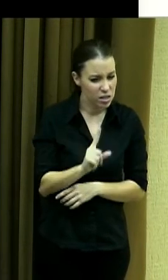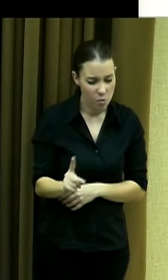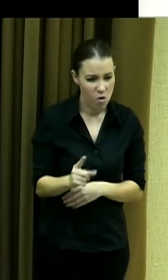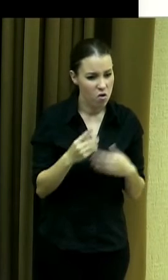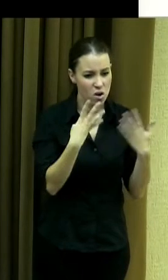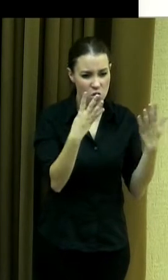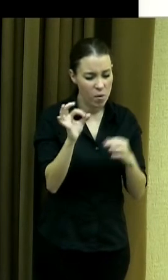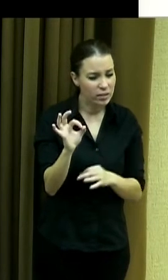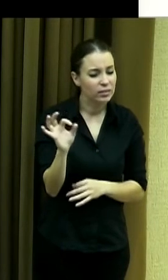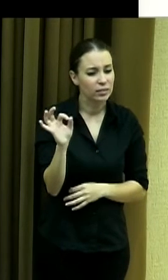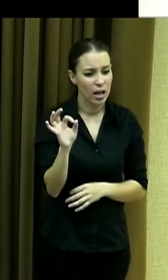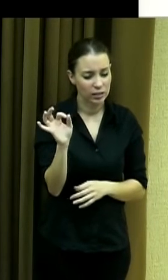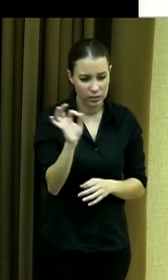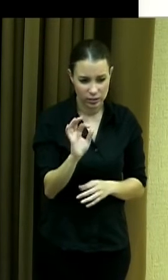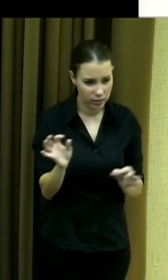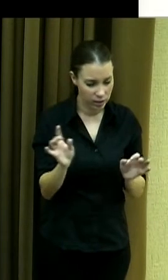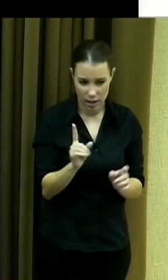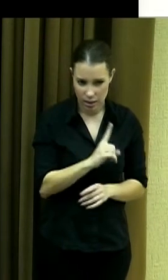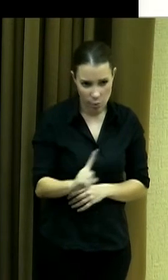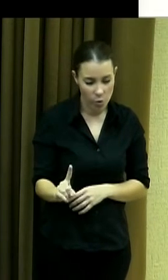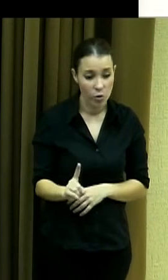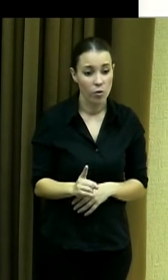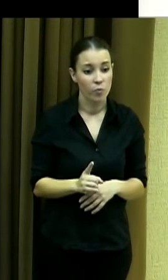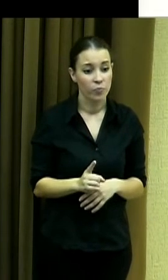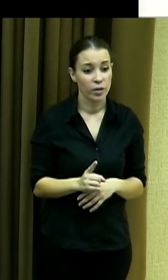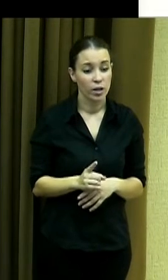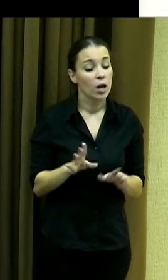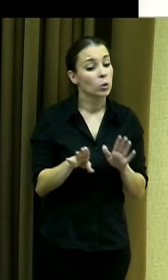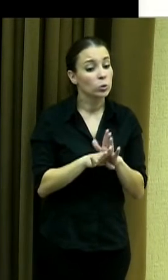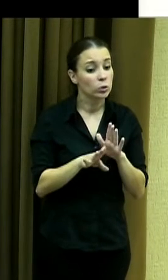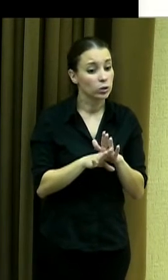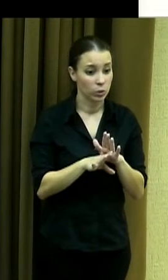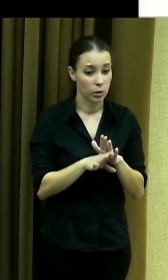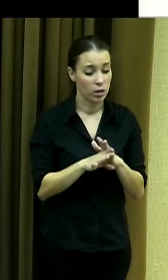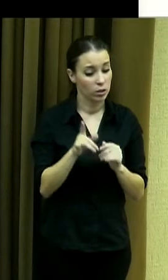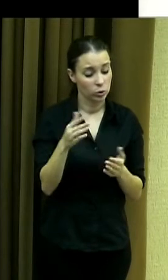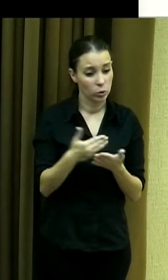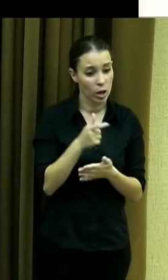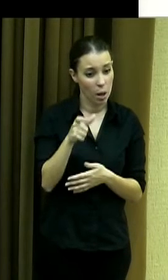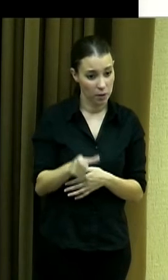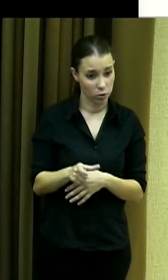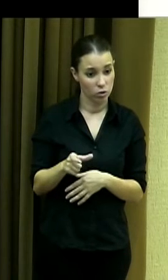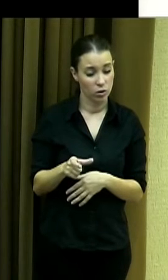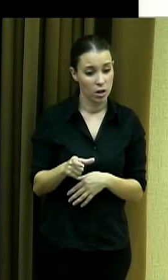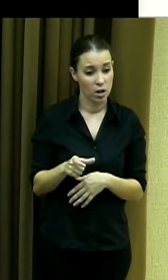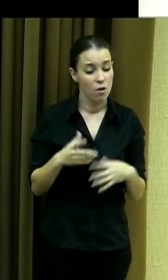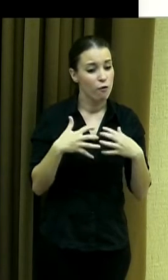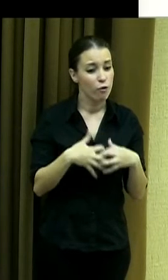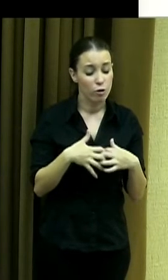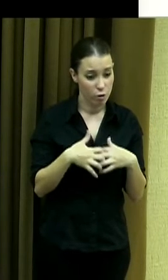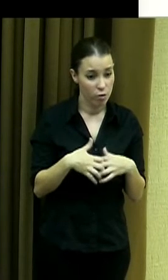los 90, sino que estamos en un continuo. Todas las personas pues tienen una manera de